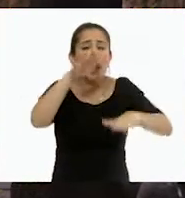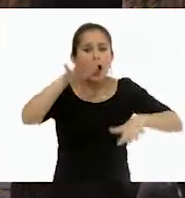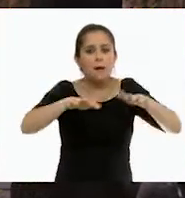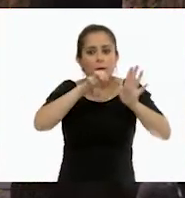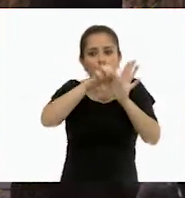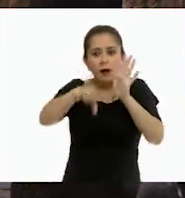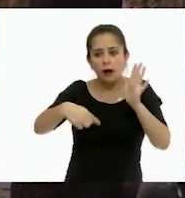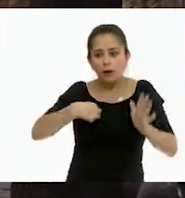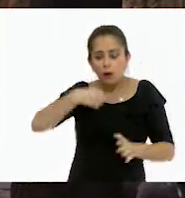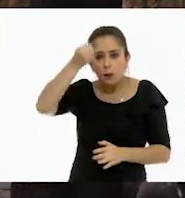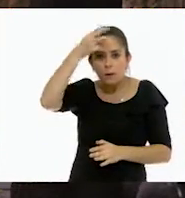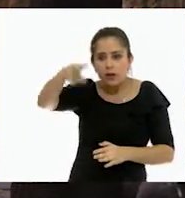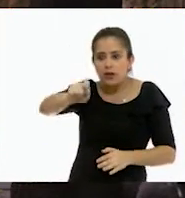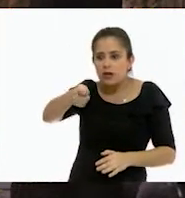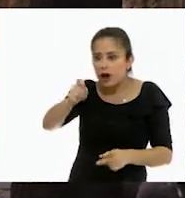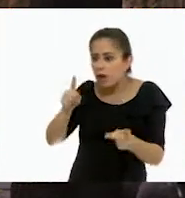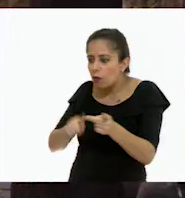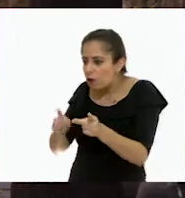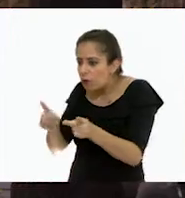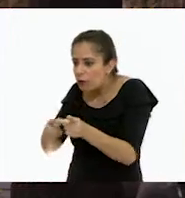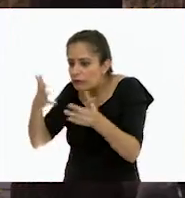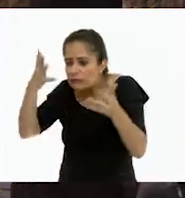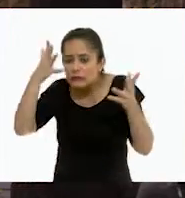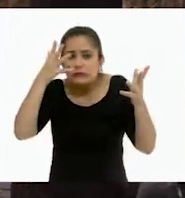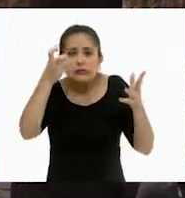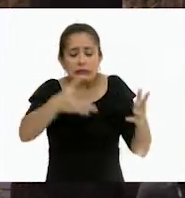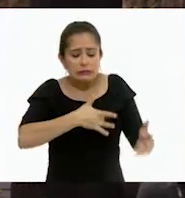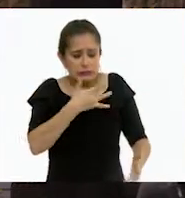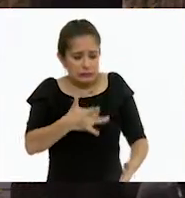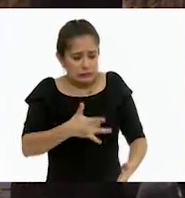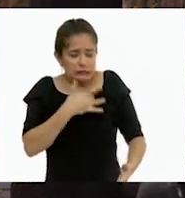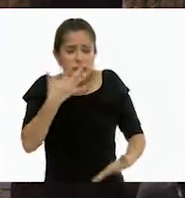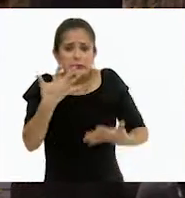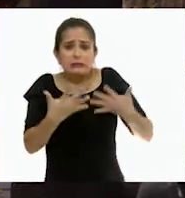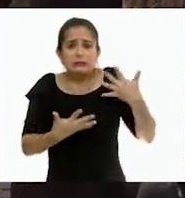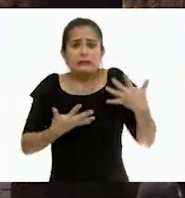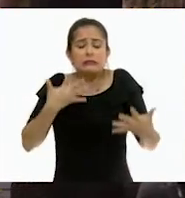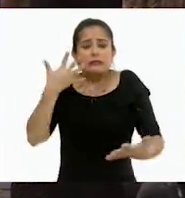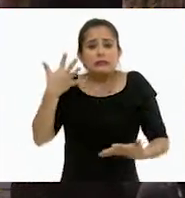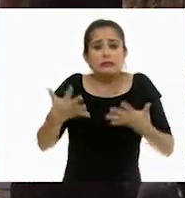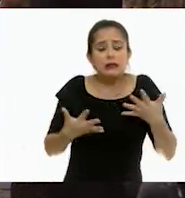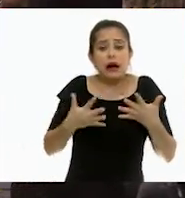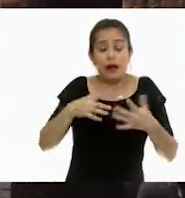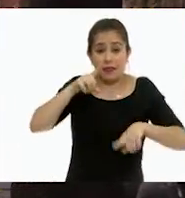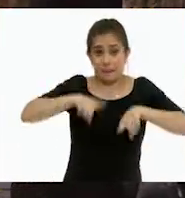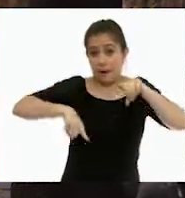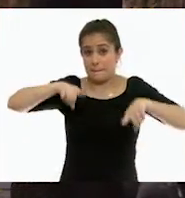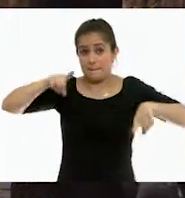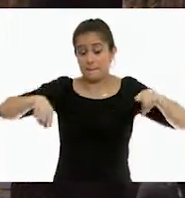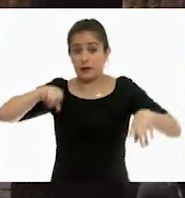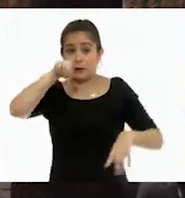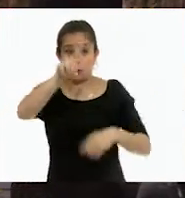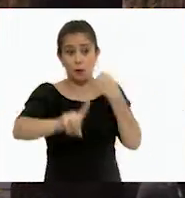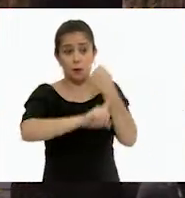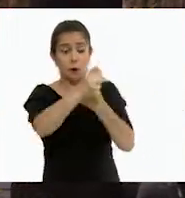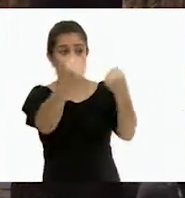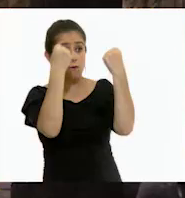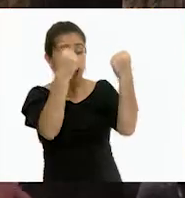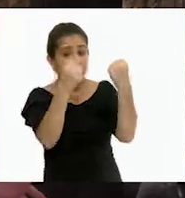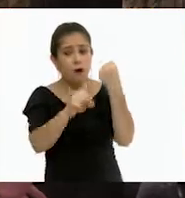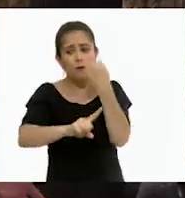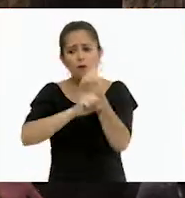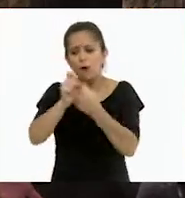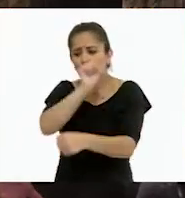nos pueden llevar a sentir emociones muy intensas. Dependiendo del tamaño del problema, podríamos llegar a